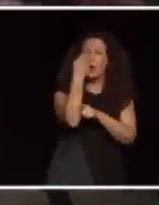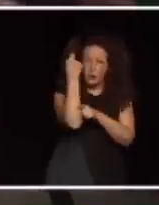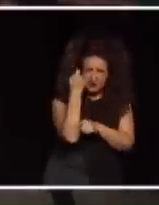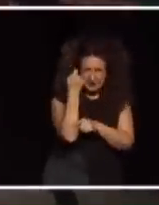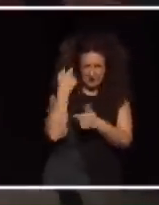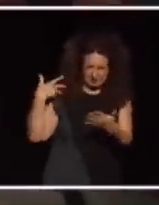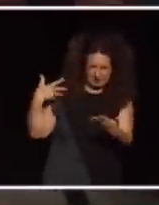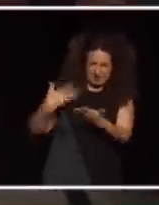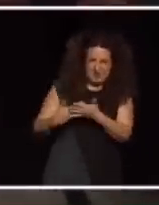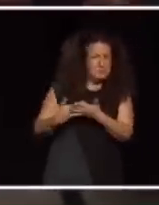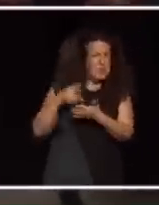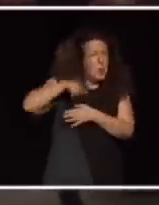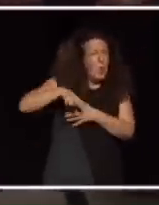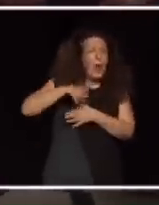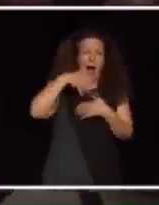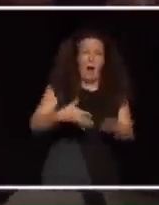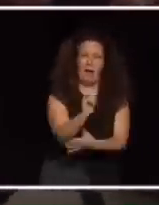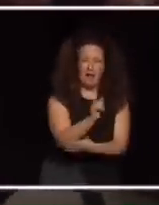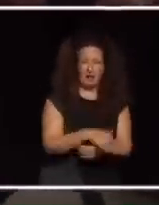últimas décadas.